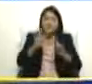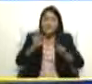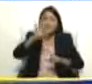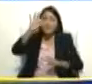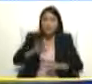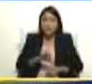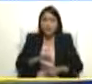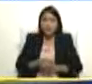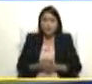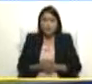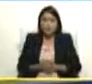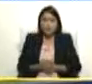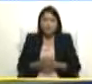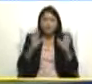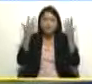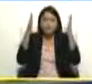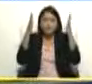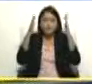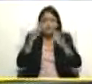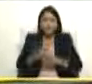98,26%.